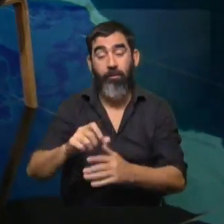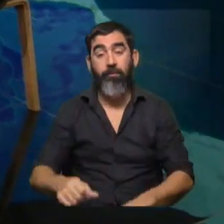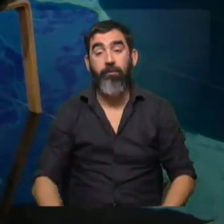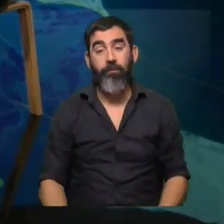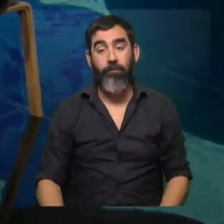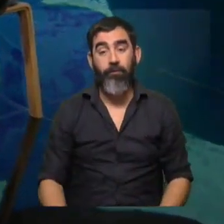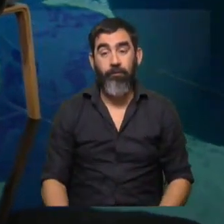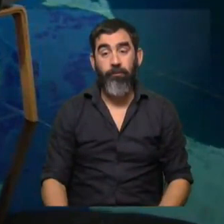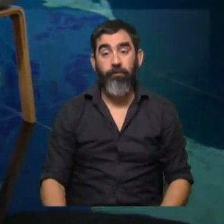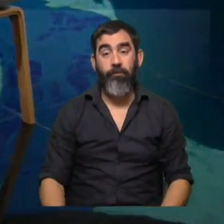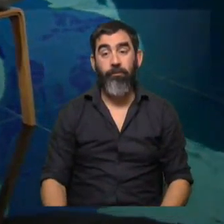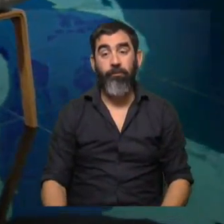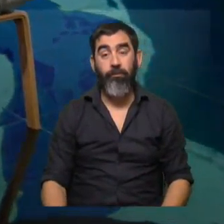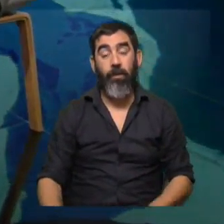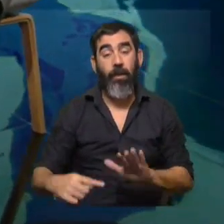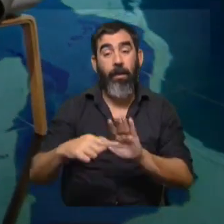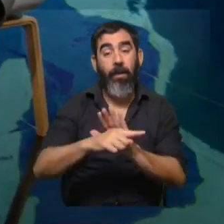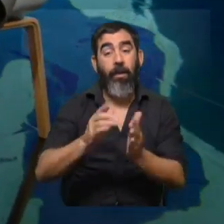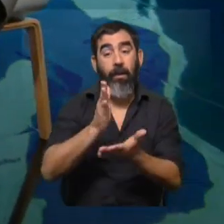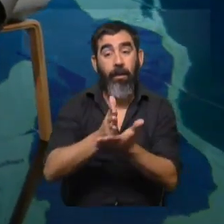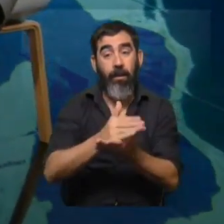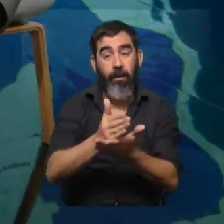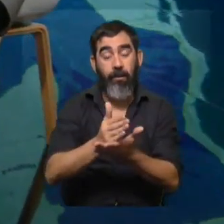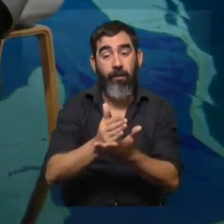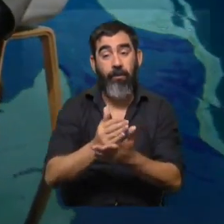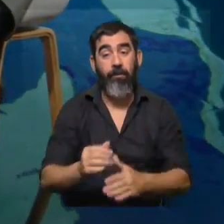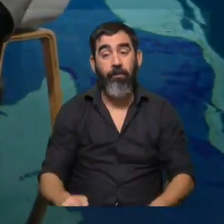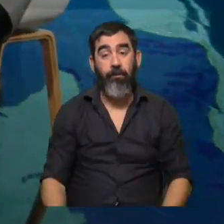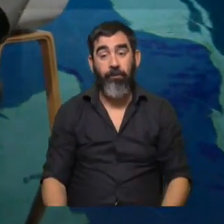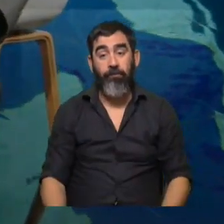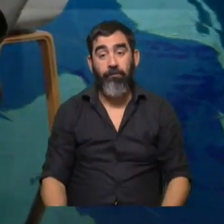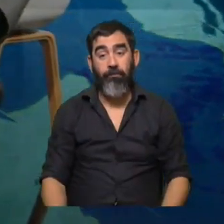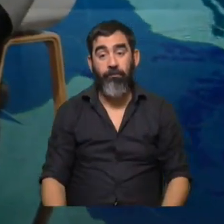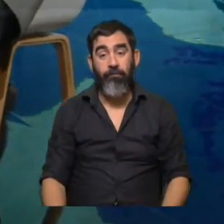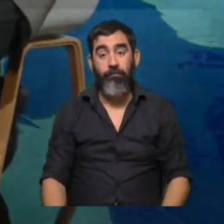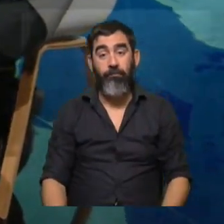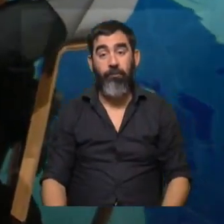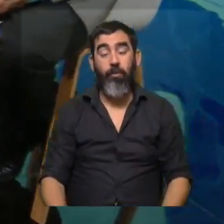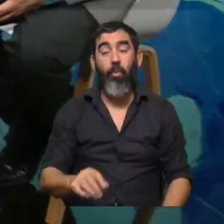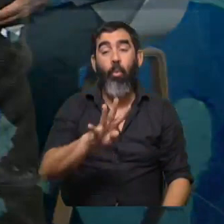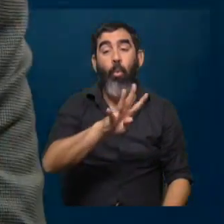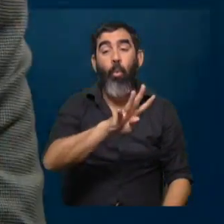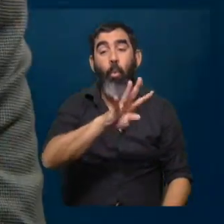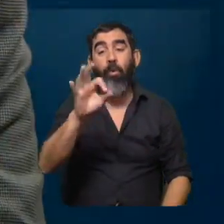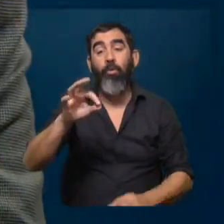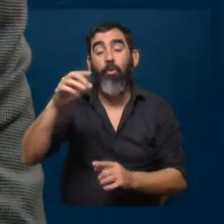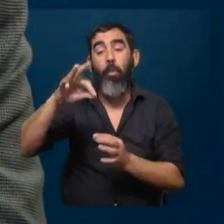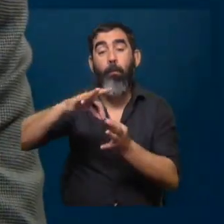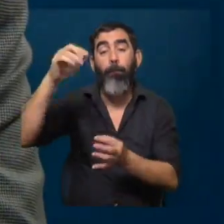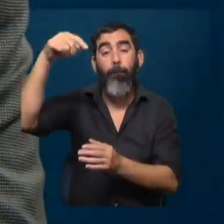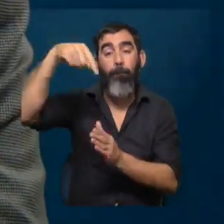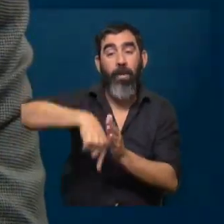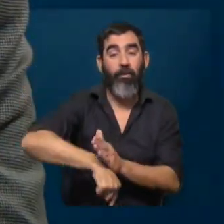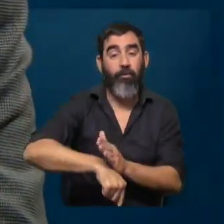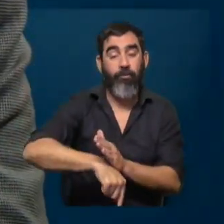justamente del o sea, oriental, más o menos tiene 400 metros de profundidad.